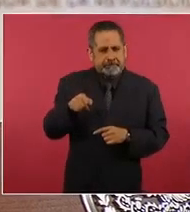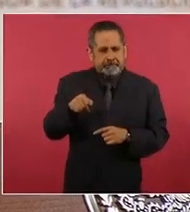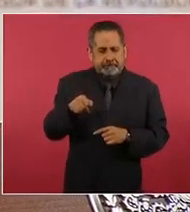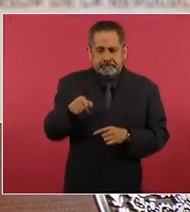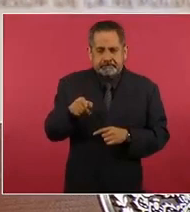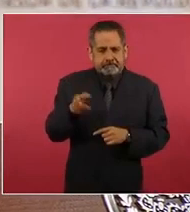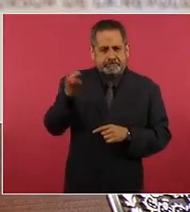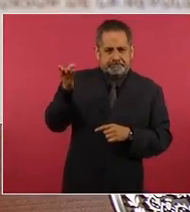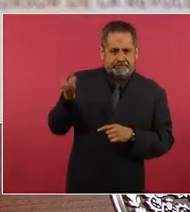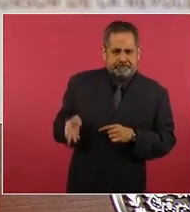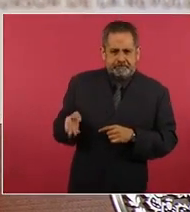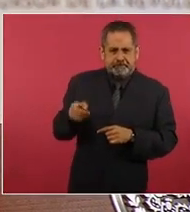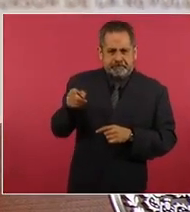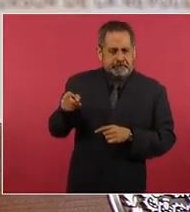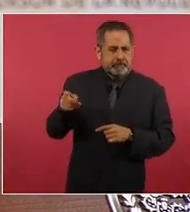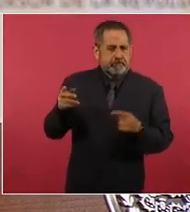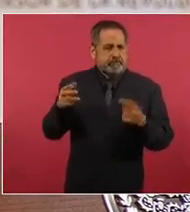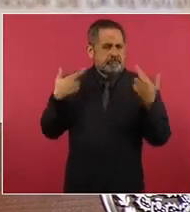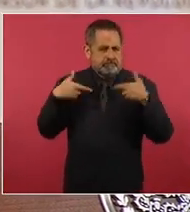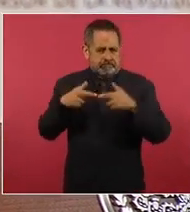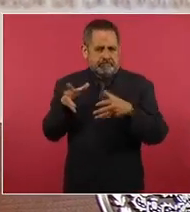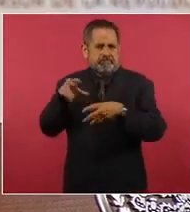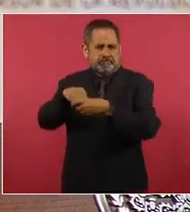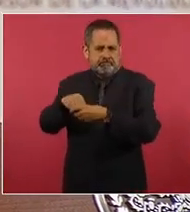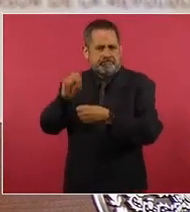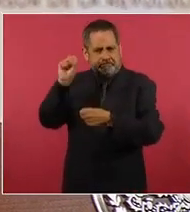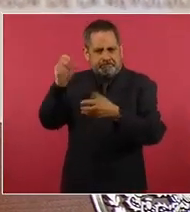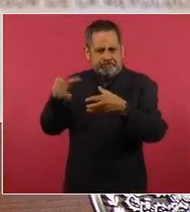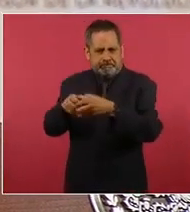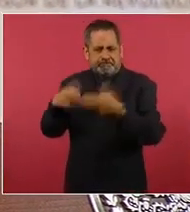magisterial, nombre humilde,